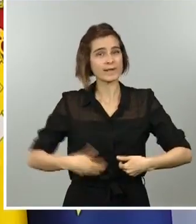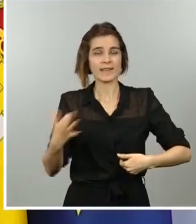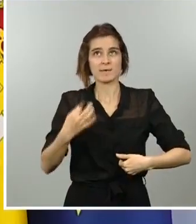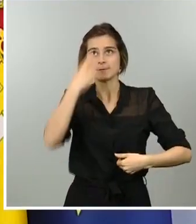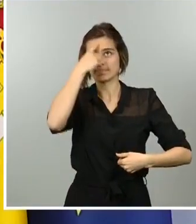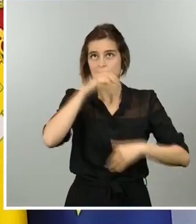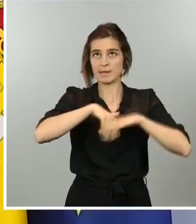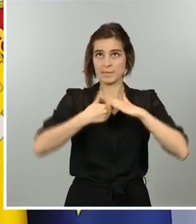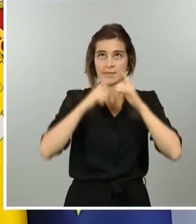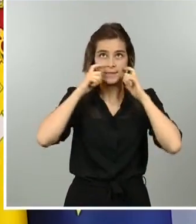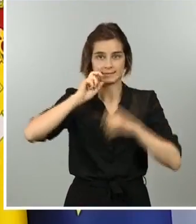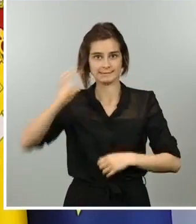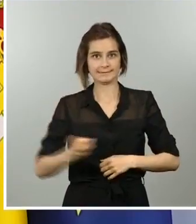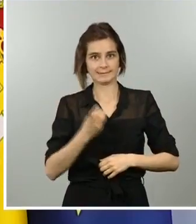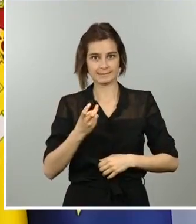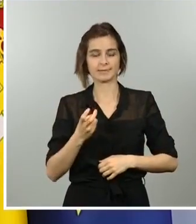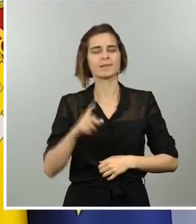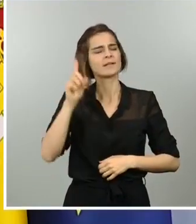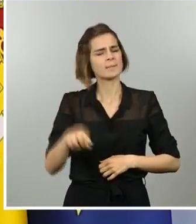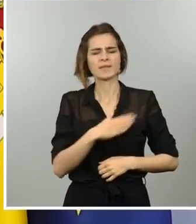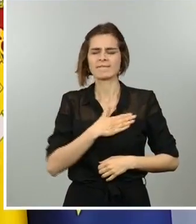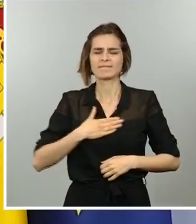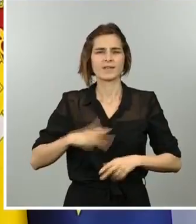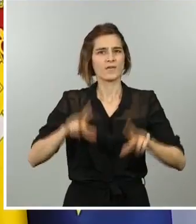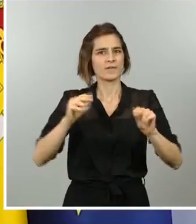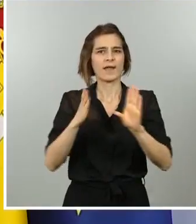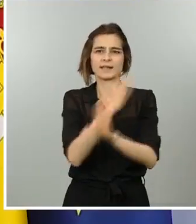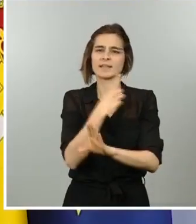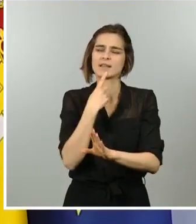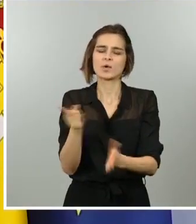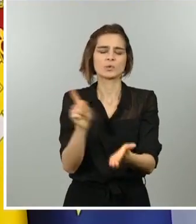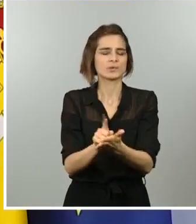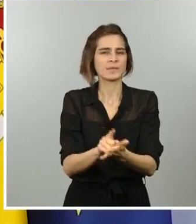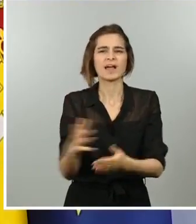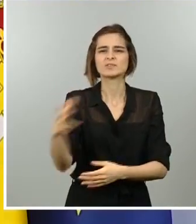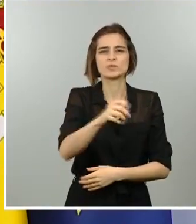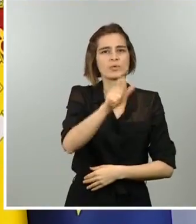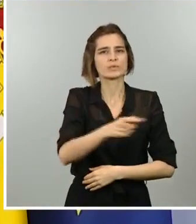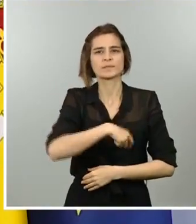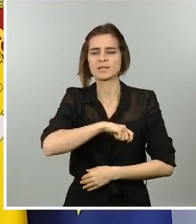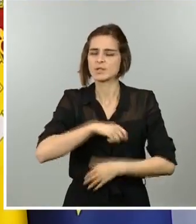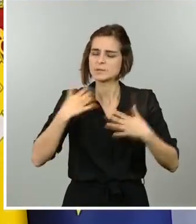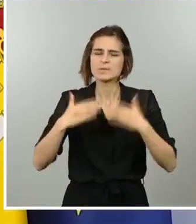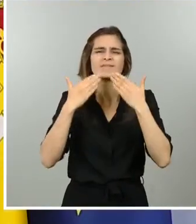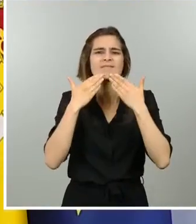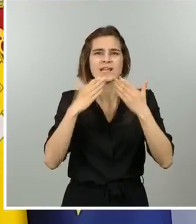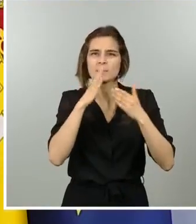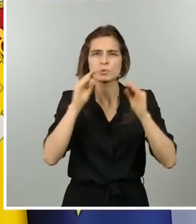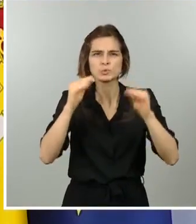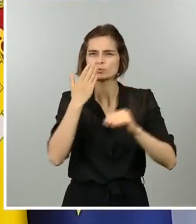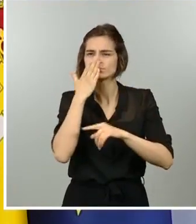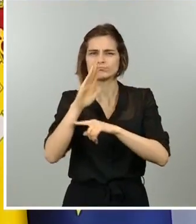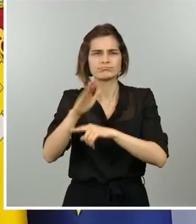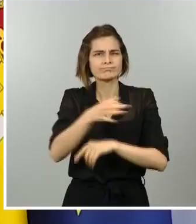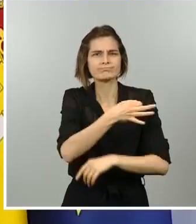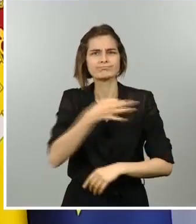más al conjunto de españoles la ejemplaridad con la que han venido cumpliendo durante 7 semanas con unas medidas muy drásticas, y estando